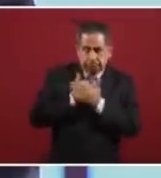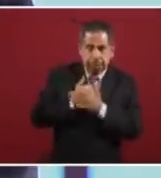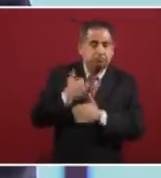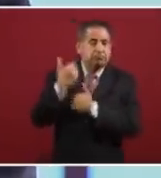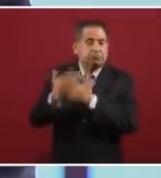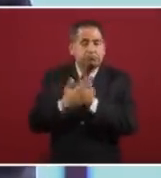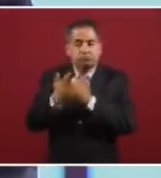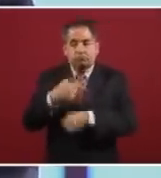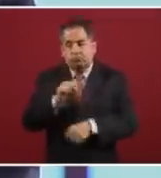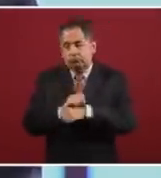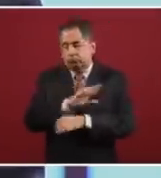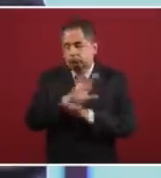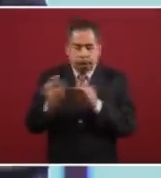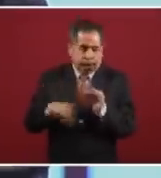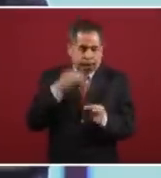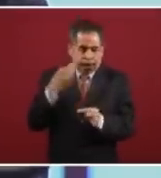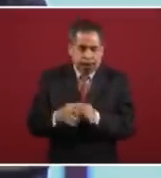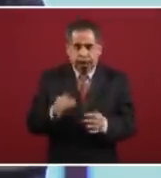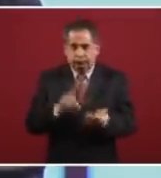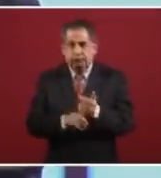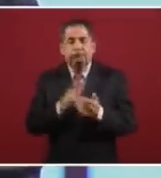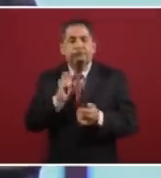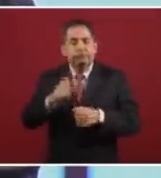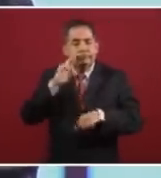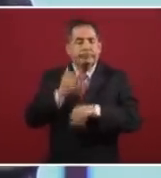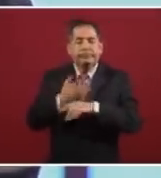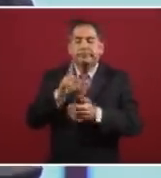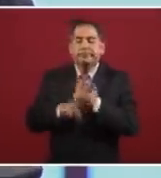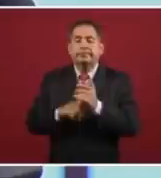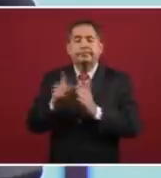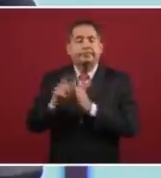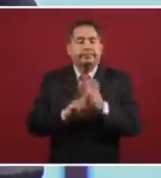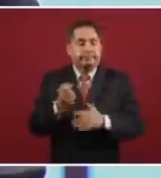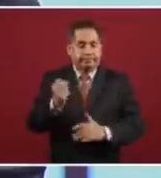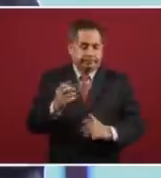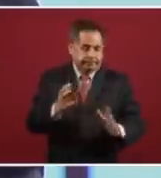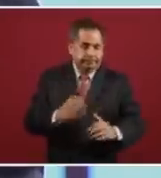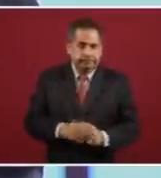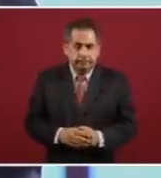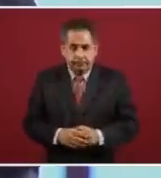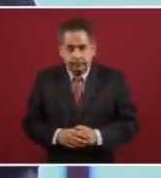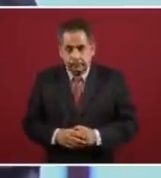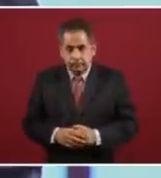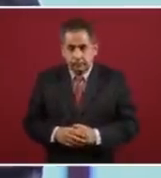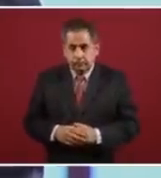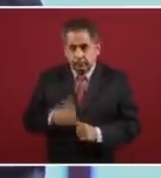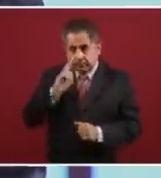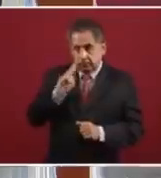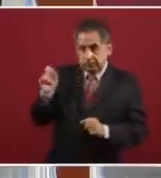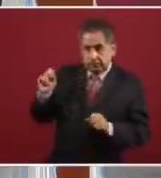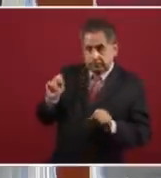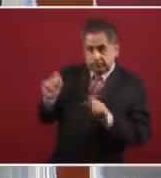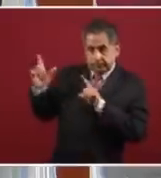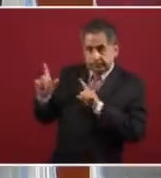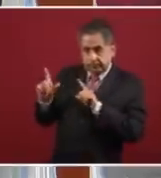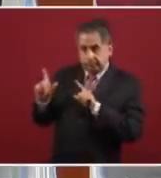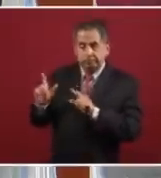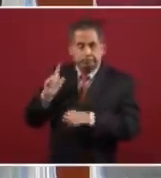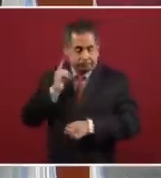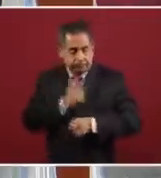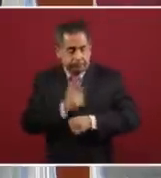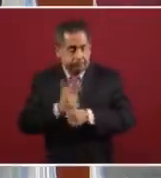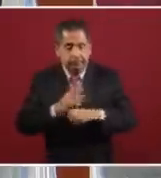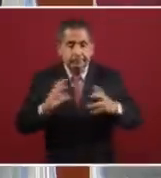tengamos ya el corte definitivo al correspondiente hasta el mes de septiembre. Como ustedes pueden observar, hemos